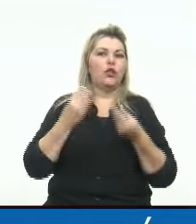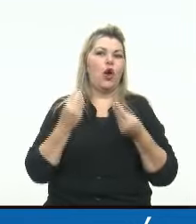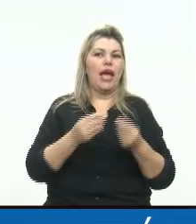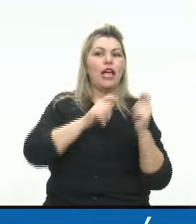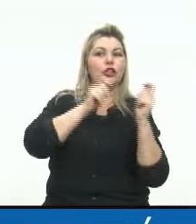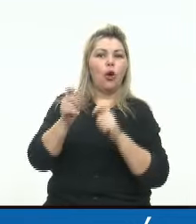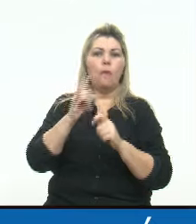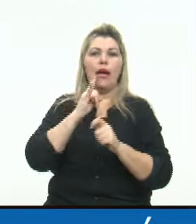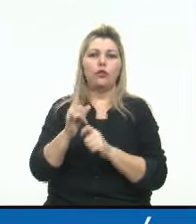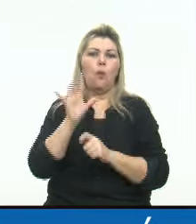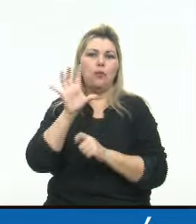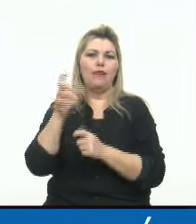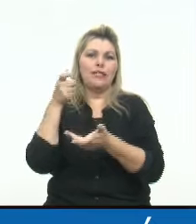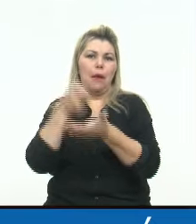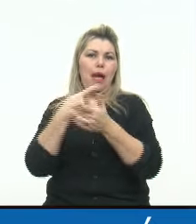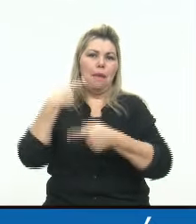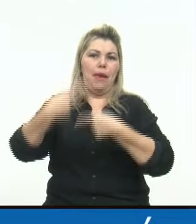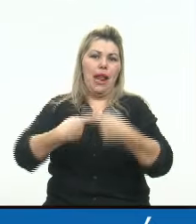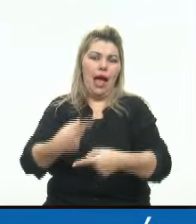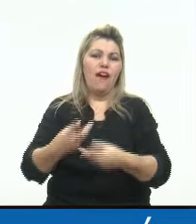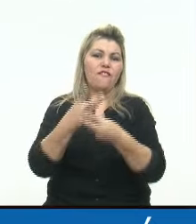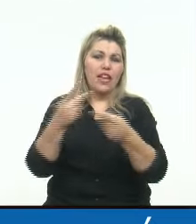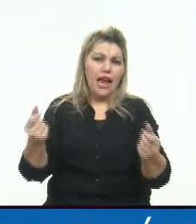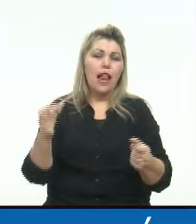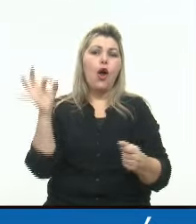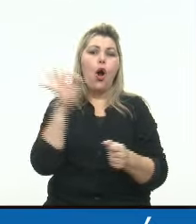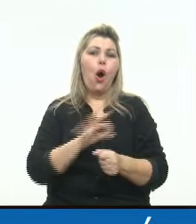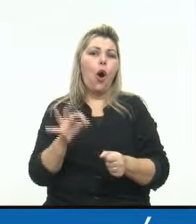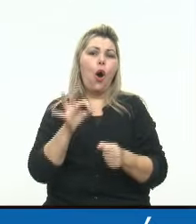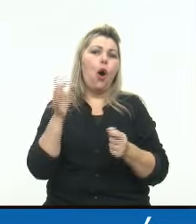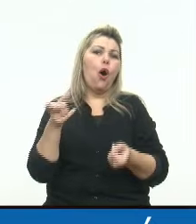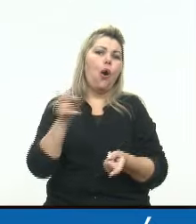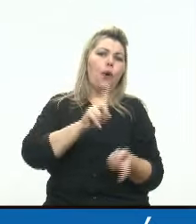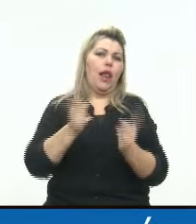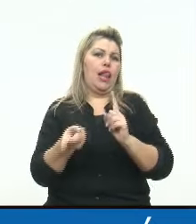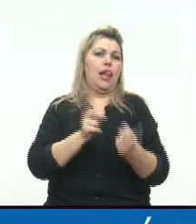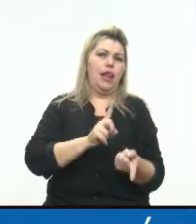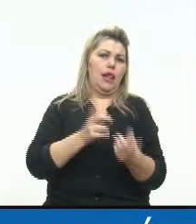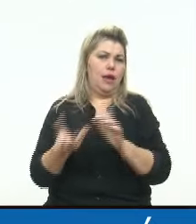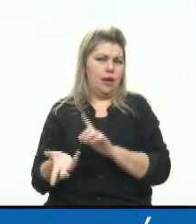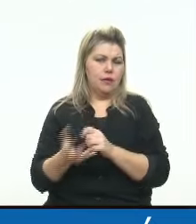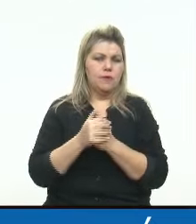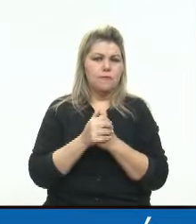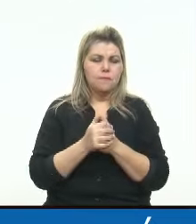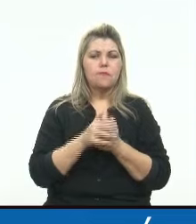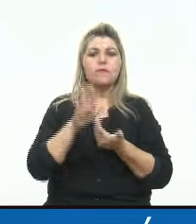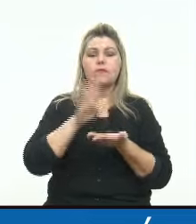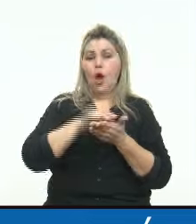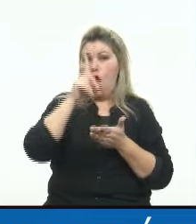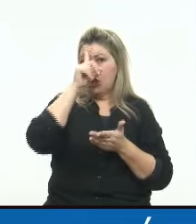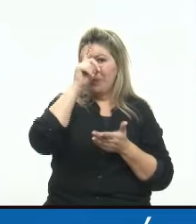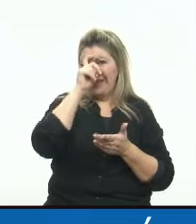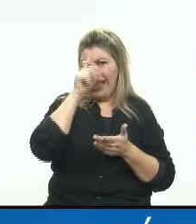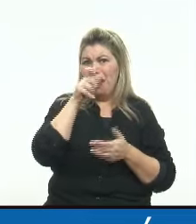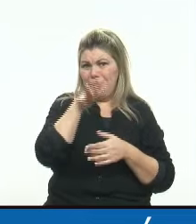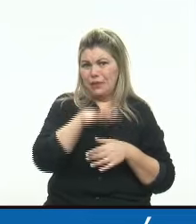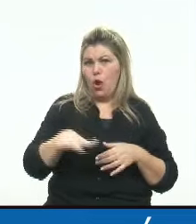finalización. Con respecto al Hospital Regional Oeste de Famaillá, la asistencia